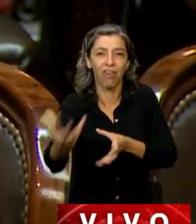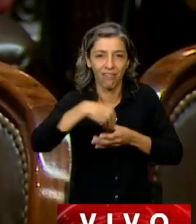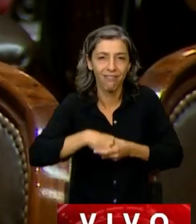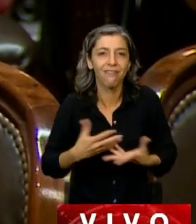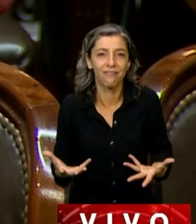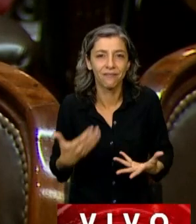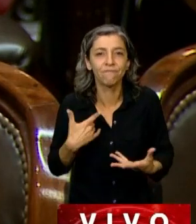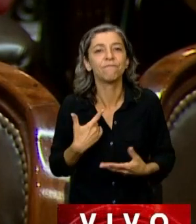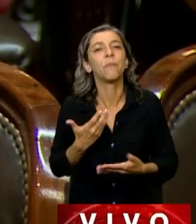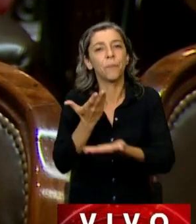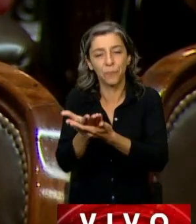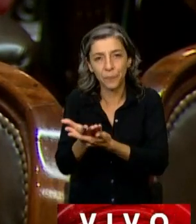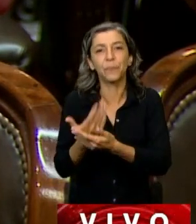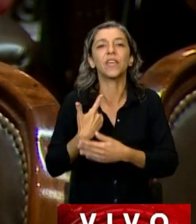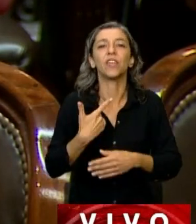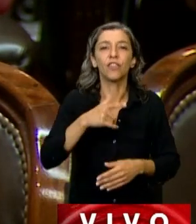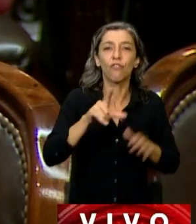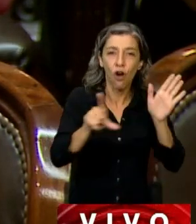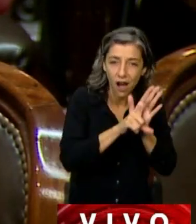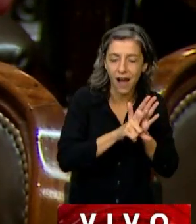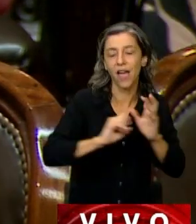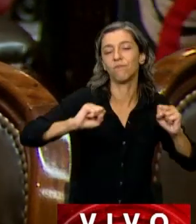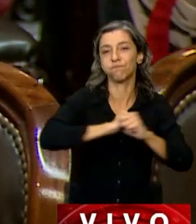Lucio sea ley. Muchas gracias,